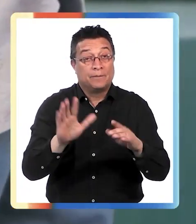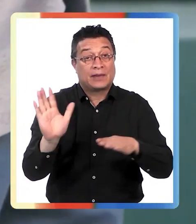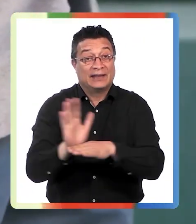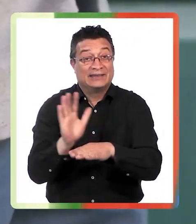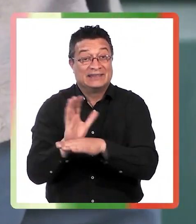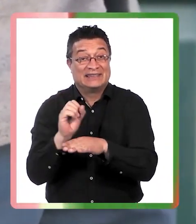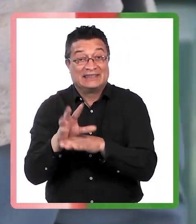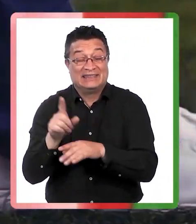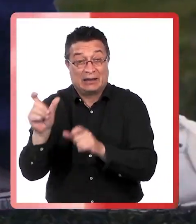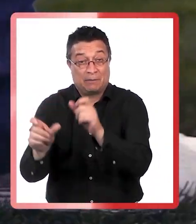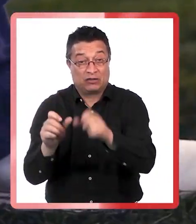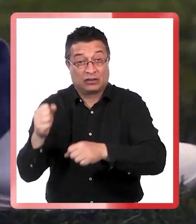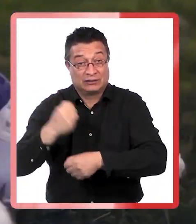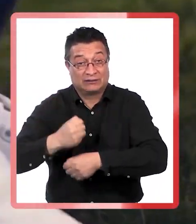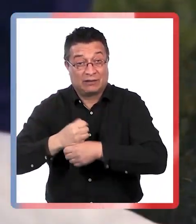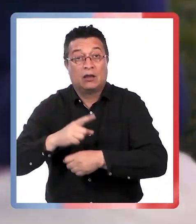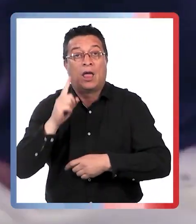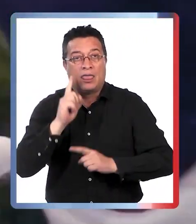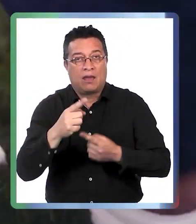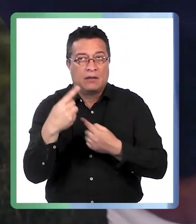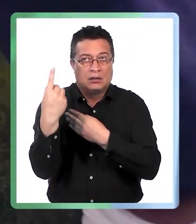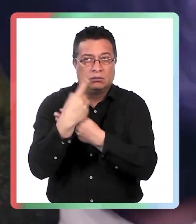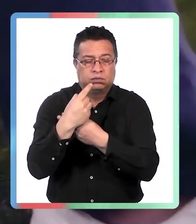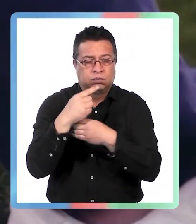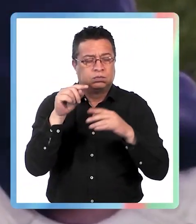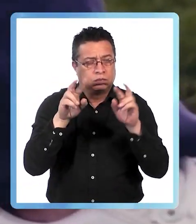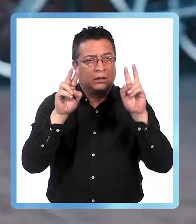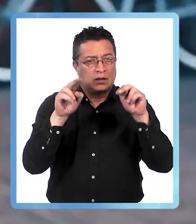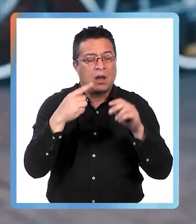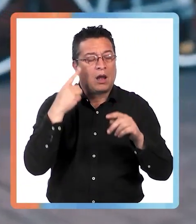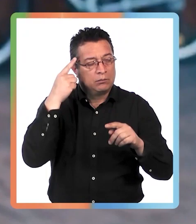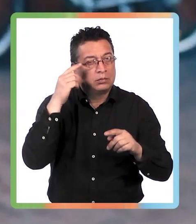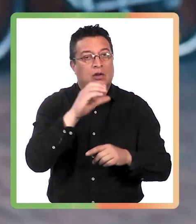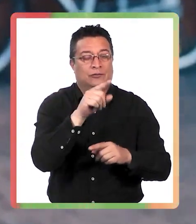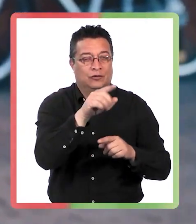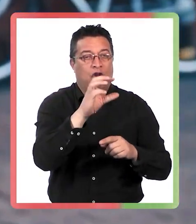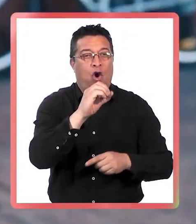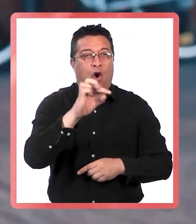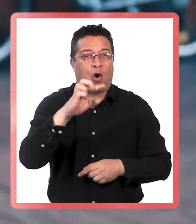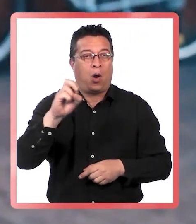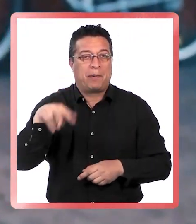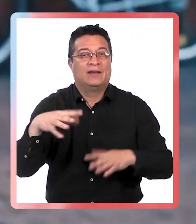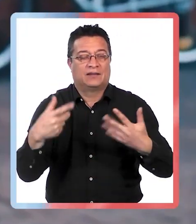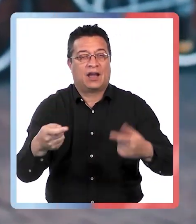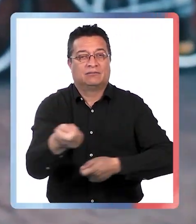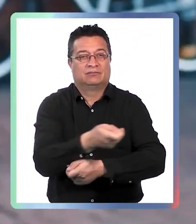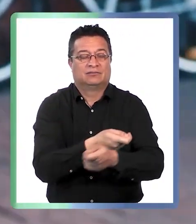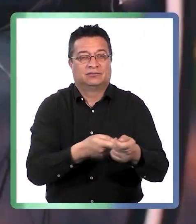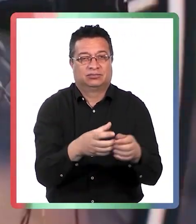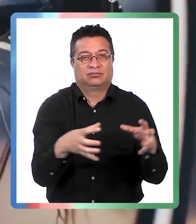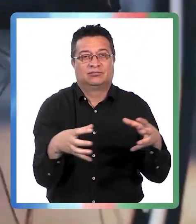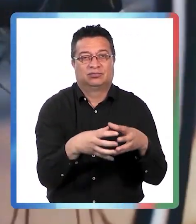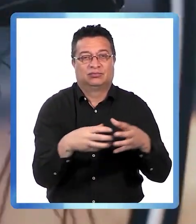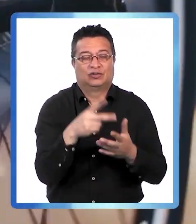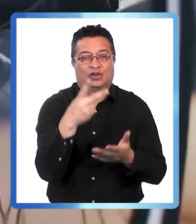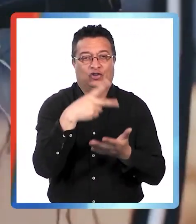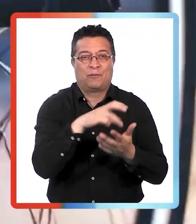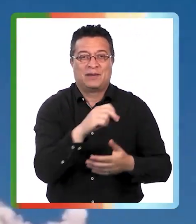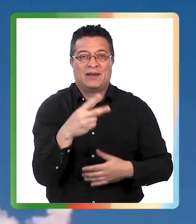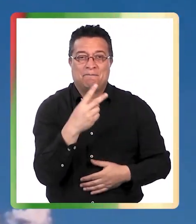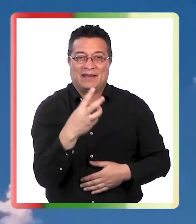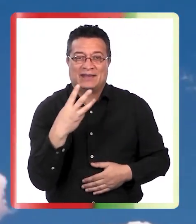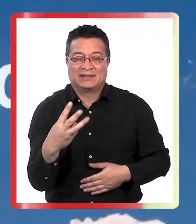cineastas debieron seguir ciertas pautas para cumplir los términos que OpenAI negoció con organizaciones del sector en